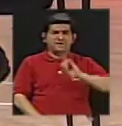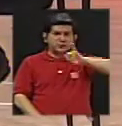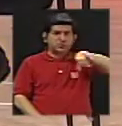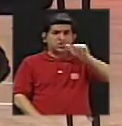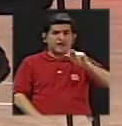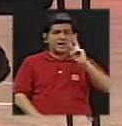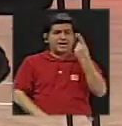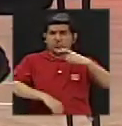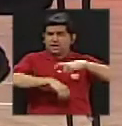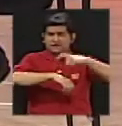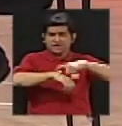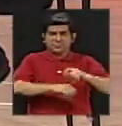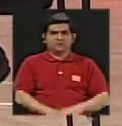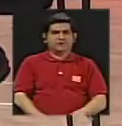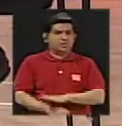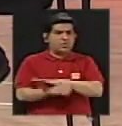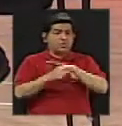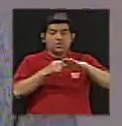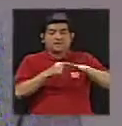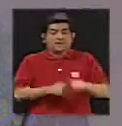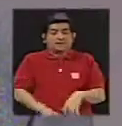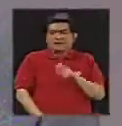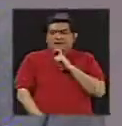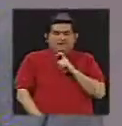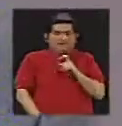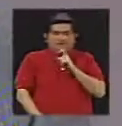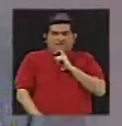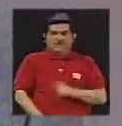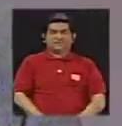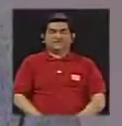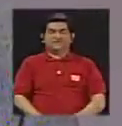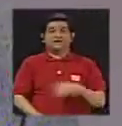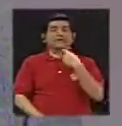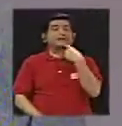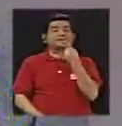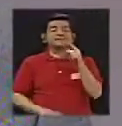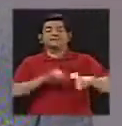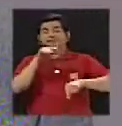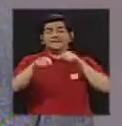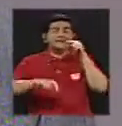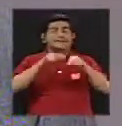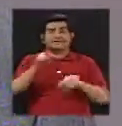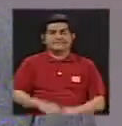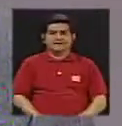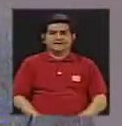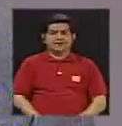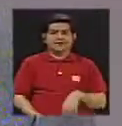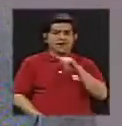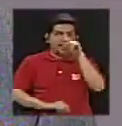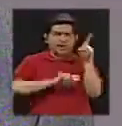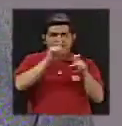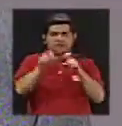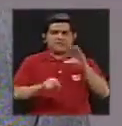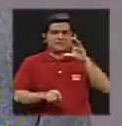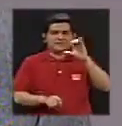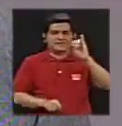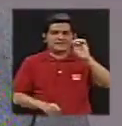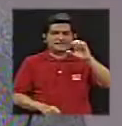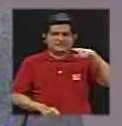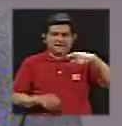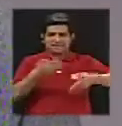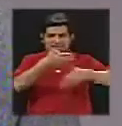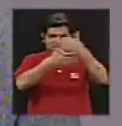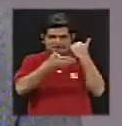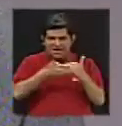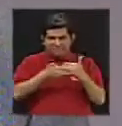en segunda ronda era totalmente cuesta arriba. Dicho sea de paso, se criticó mucho en las encuestas del CIEP, las dos anteriores,